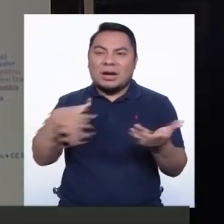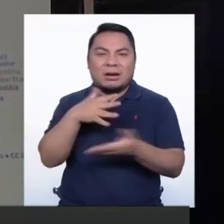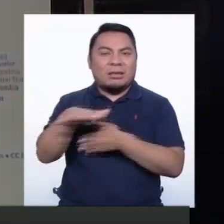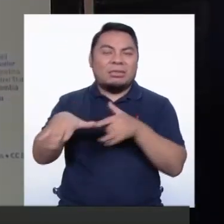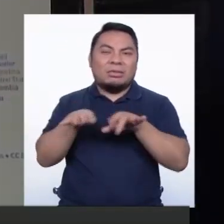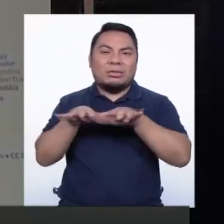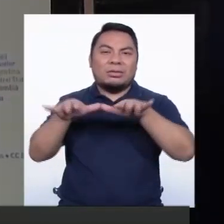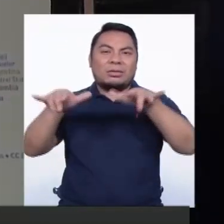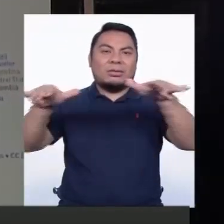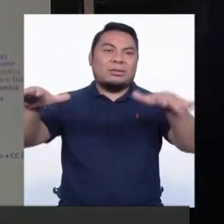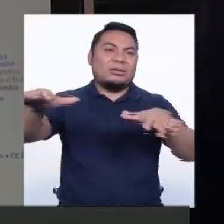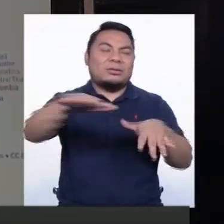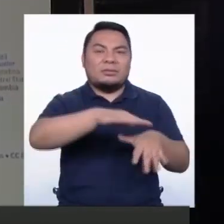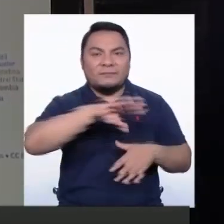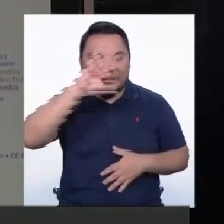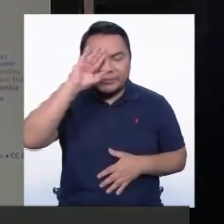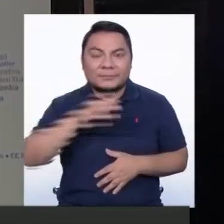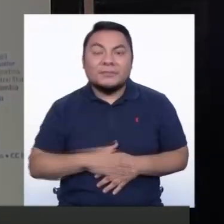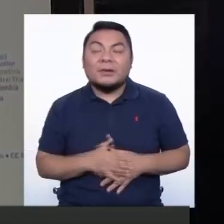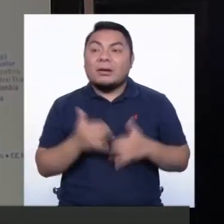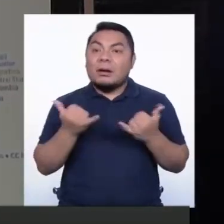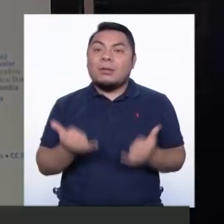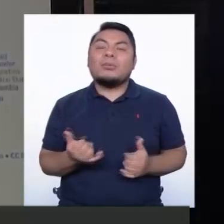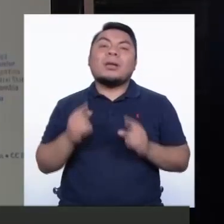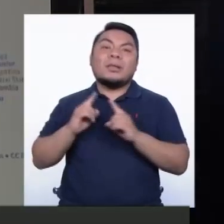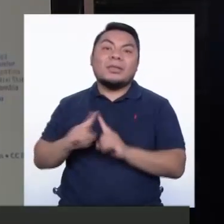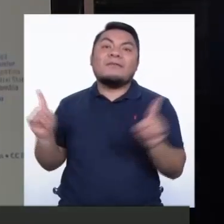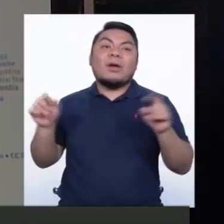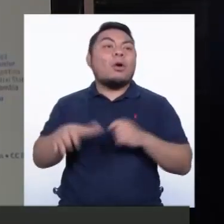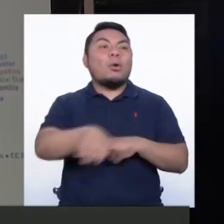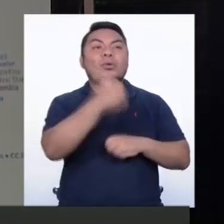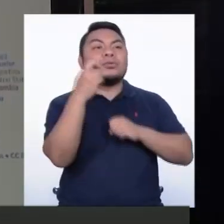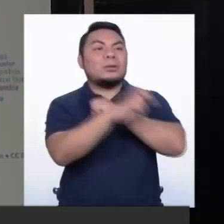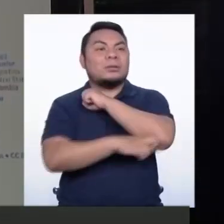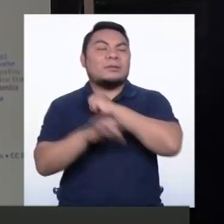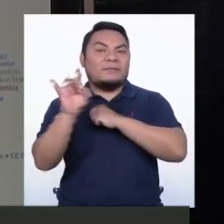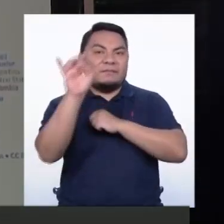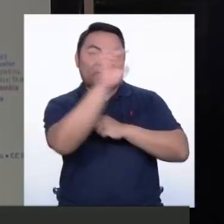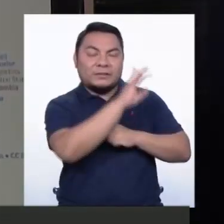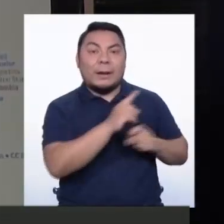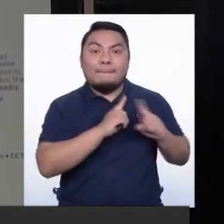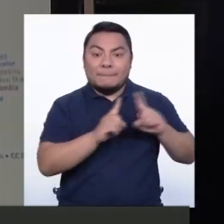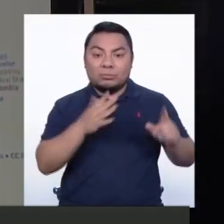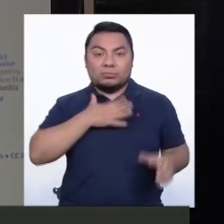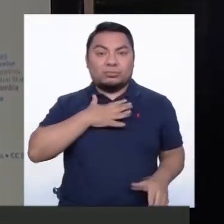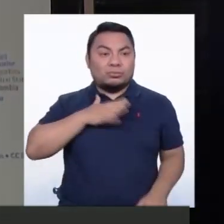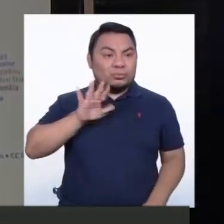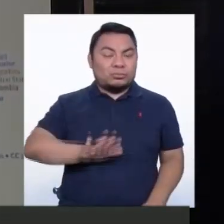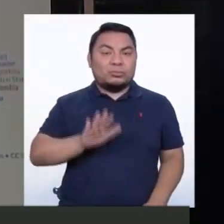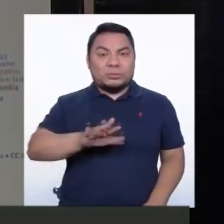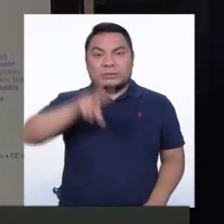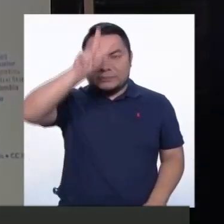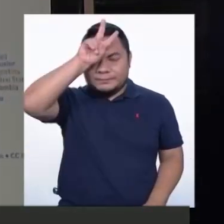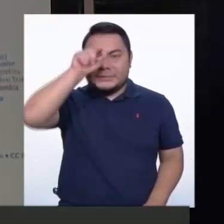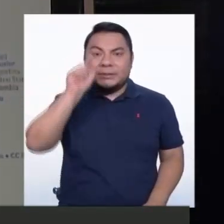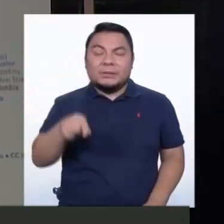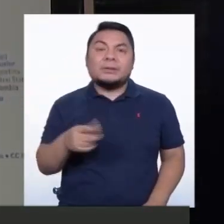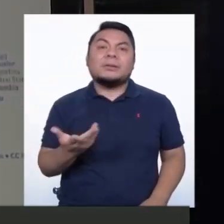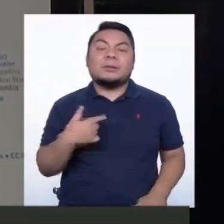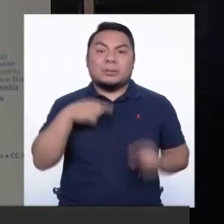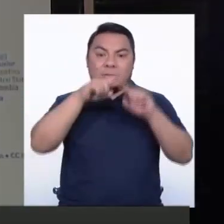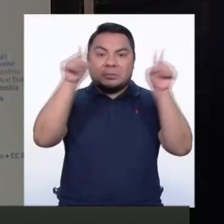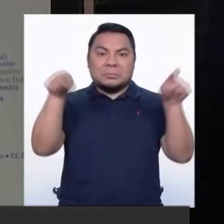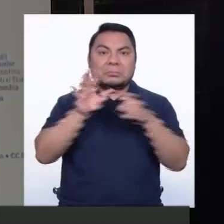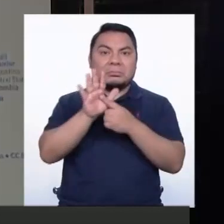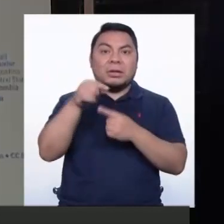Hay algunas realidades diferentes con otros países, pero nosotros, cuadro que no es de elaboración